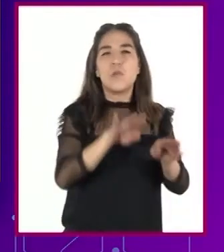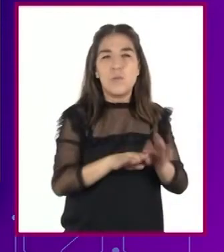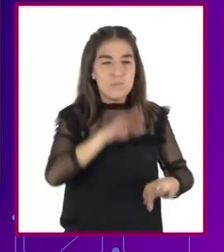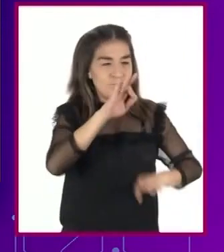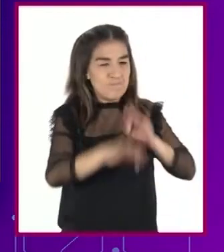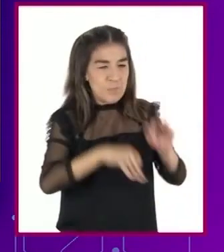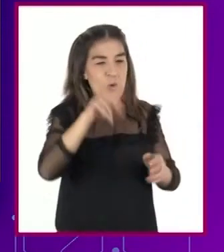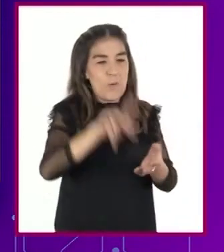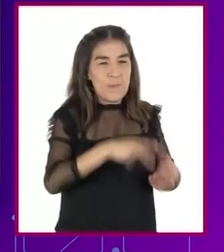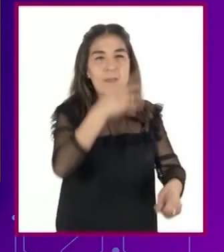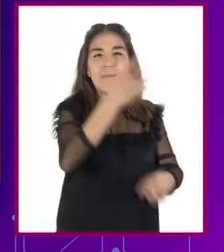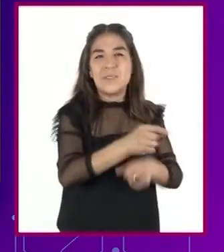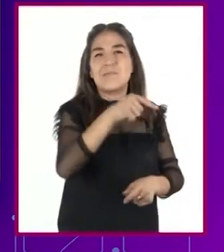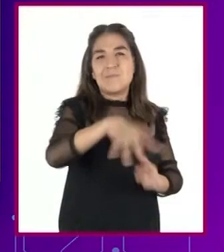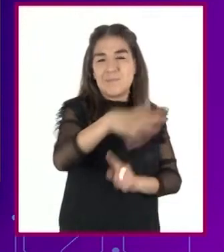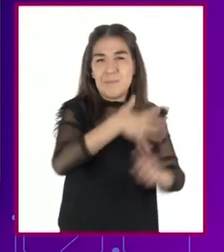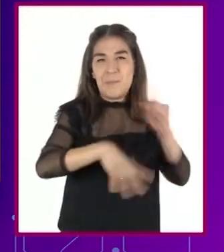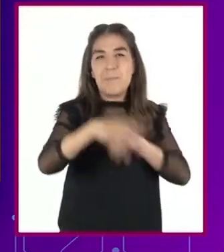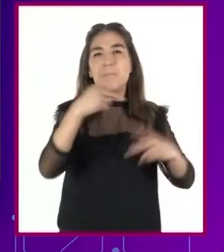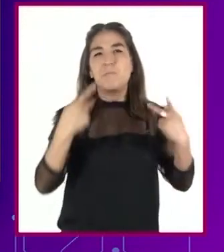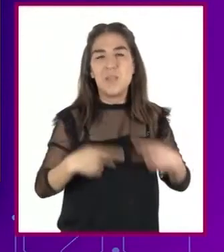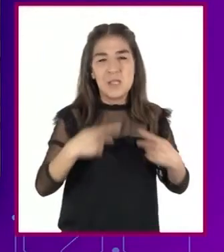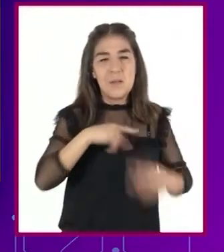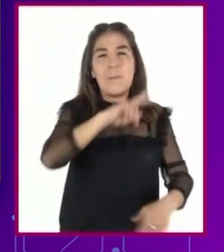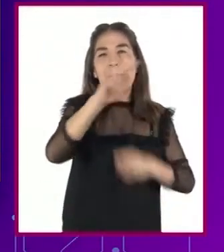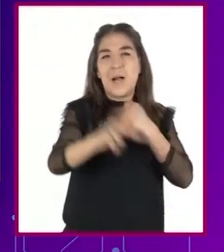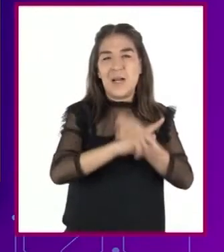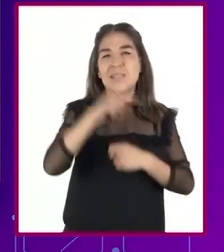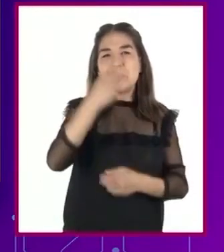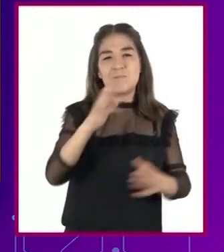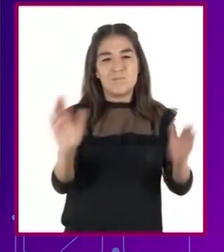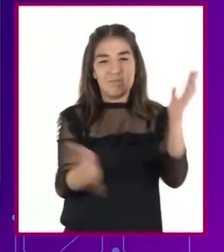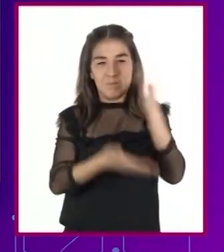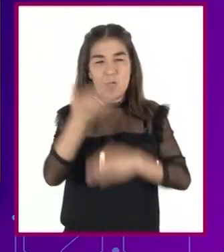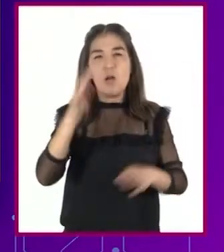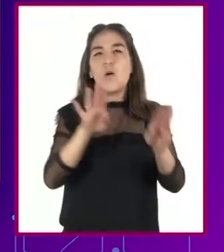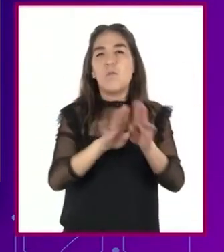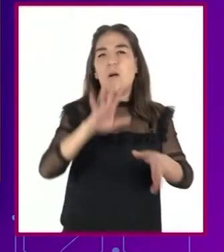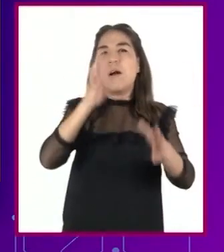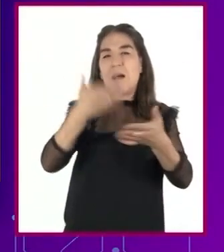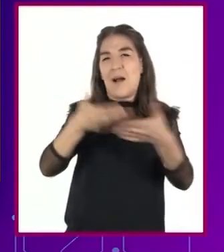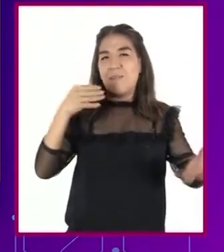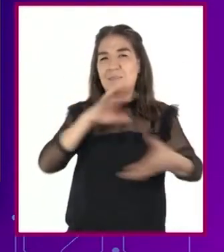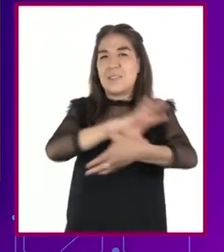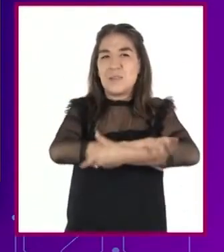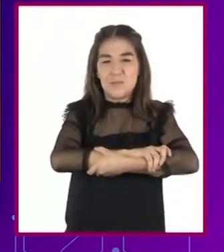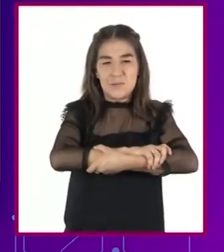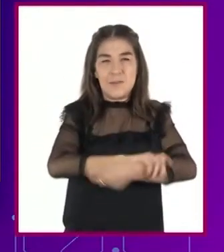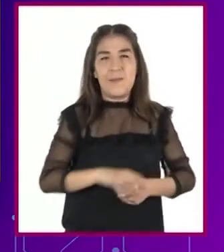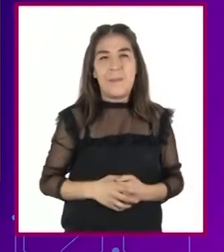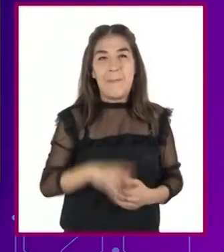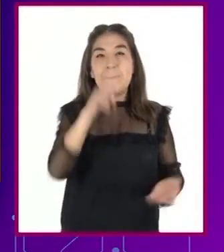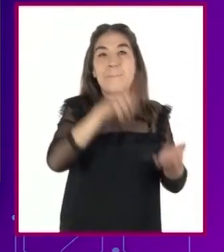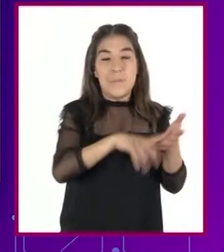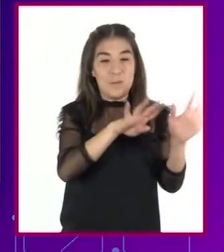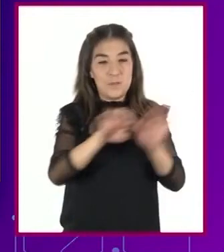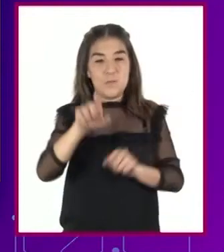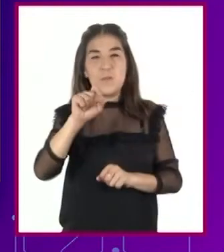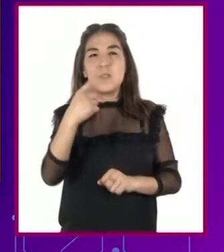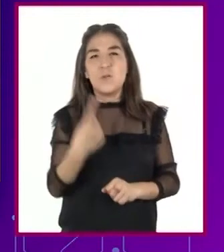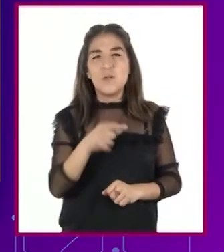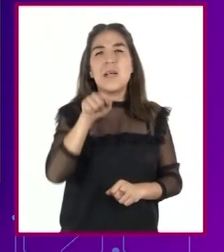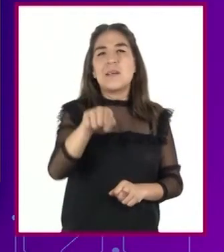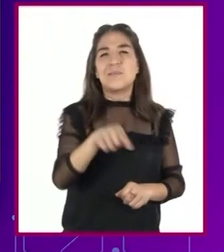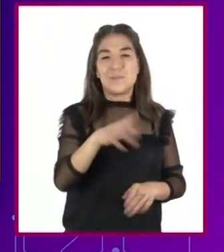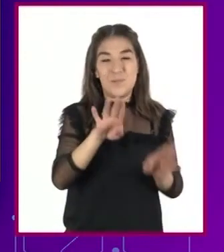civil de cada una de las potencias aliadas y asociadas. En 1921, la deuda